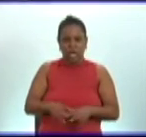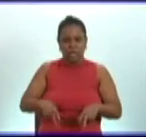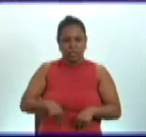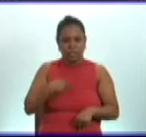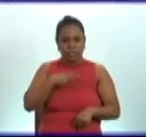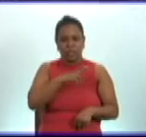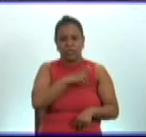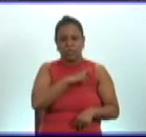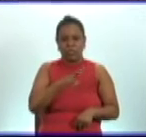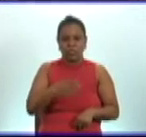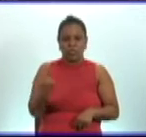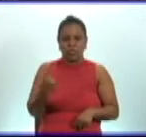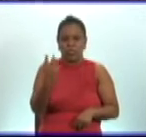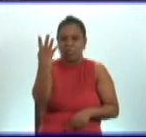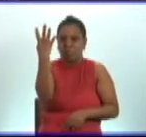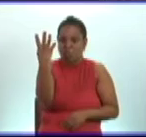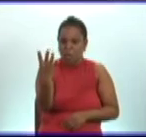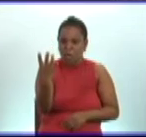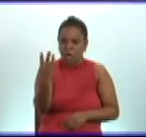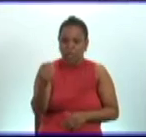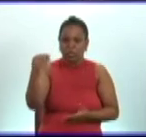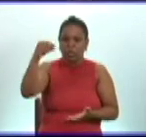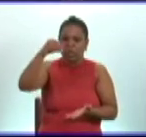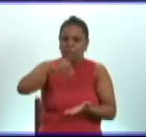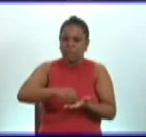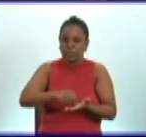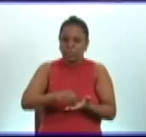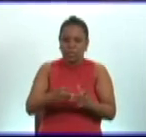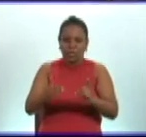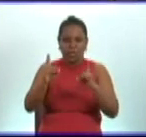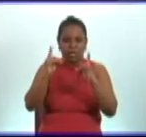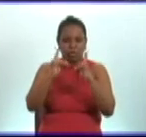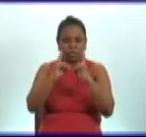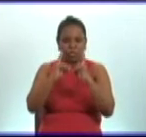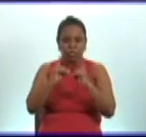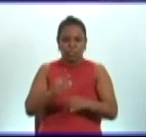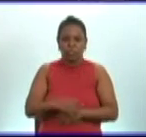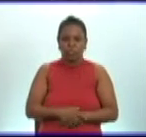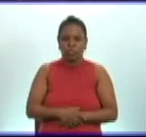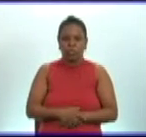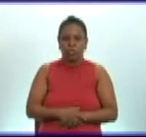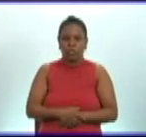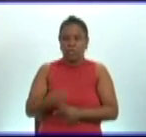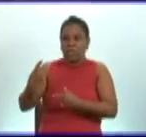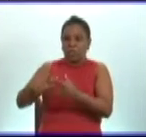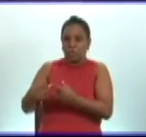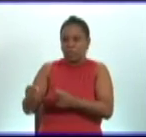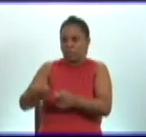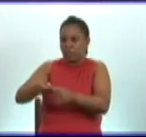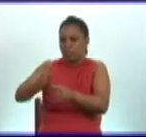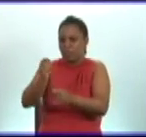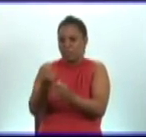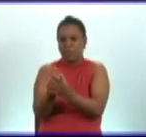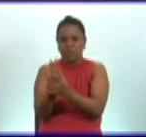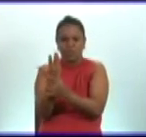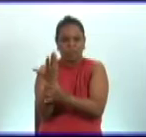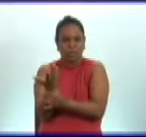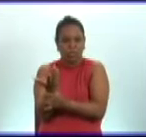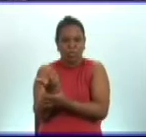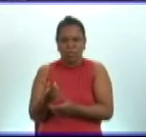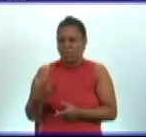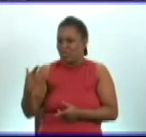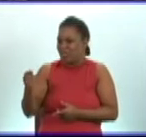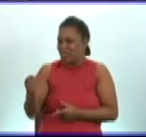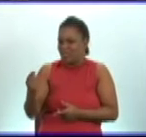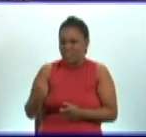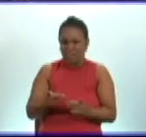Solamente 4 estuvieron en la tumba. Y el otro que estuvo lo que hizo fue tomar una rosa. Ni tan siquiera se acercó a la tumba de